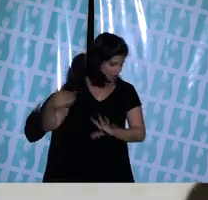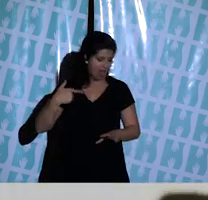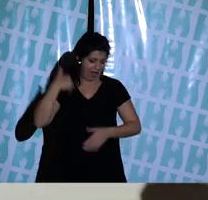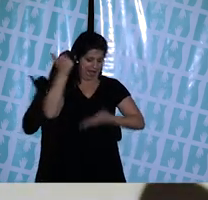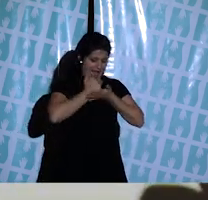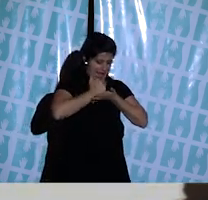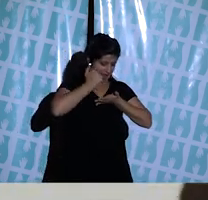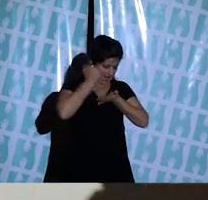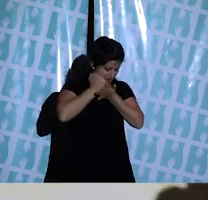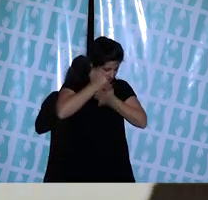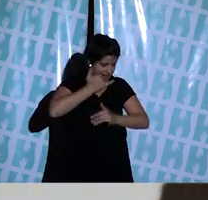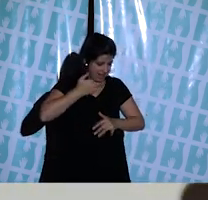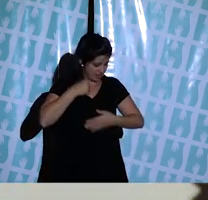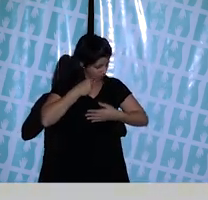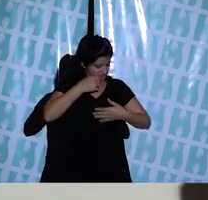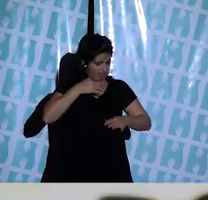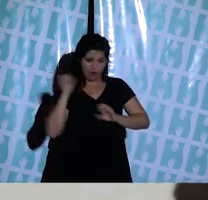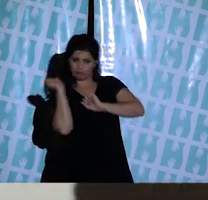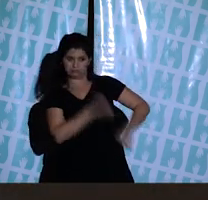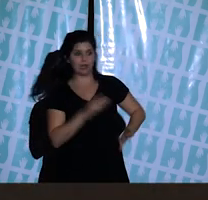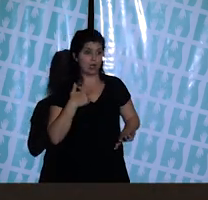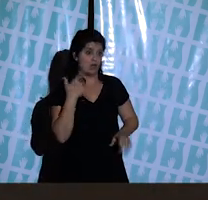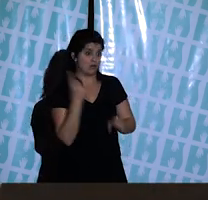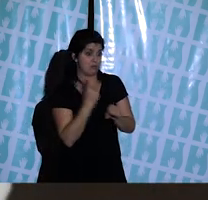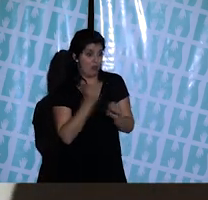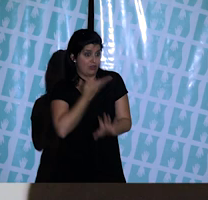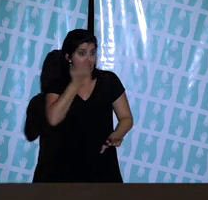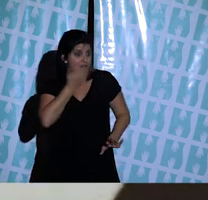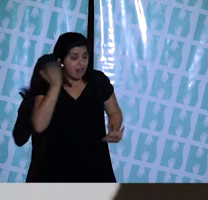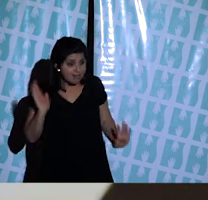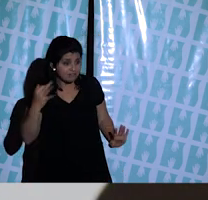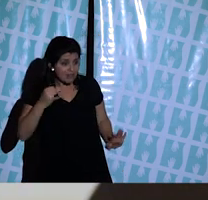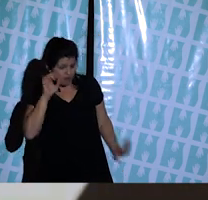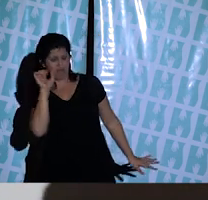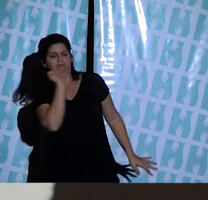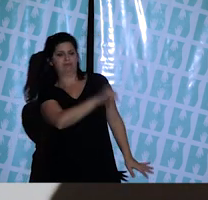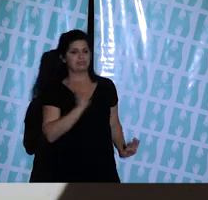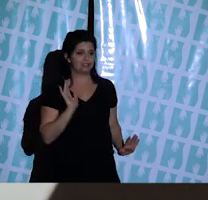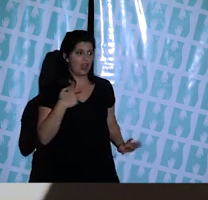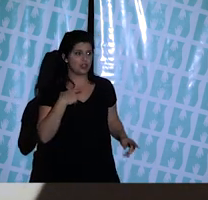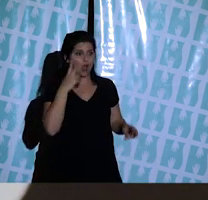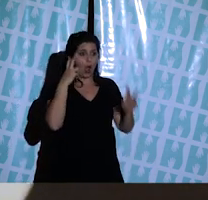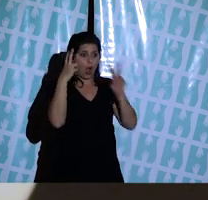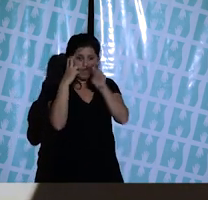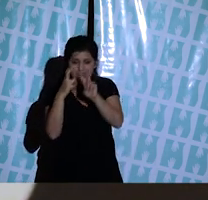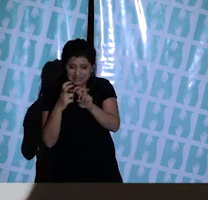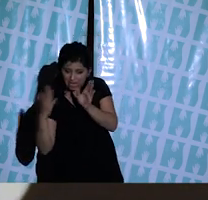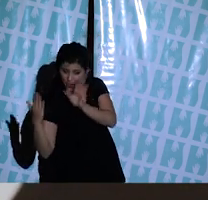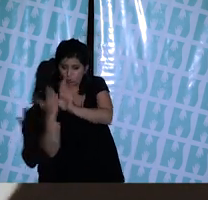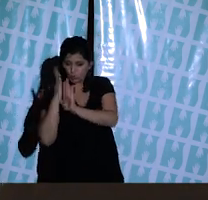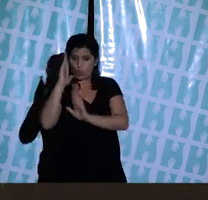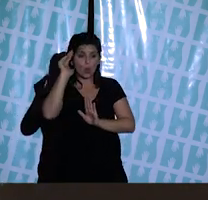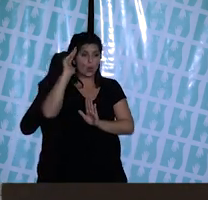importe, si no, no podría dar la conferencia. No lograría ni una cosa ni la otra. Yo investigar como lo del Balseiro no lo hice ni lo voy a